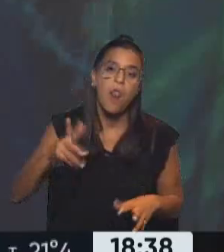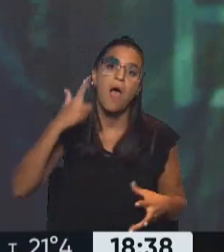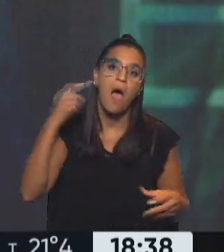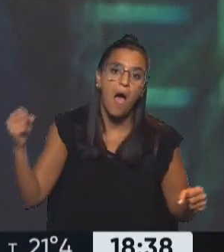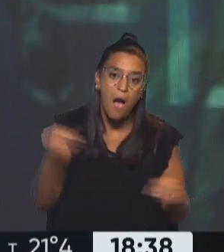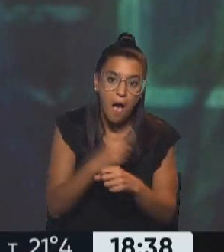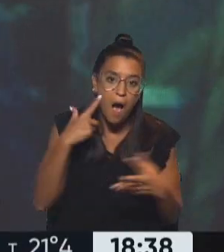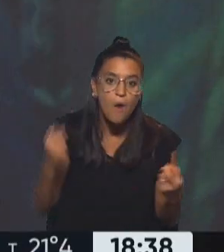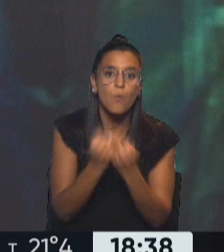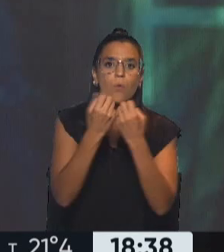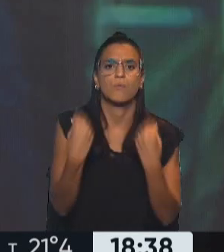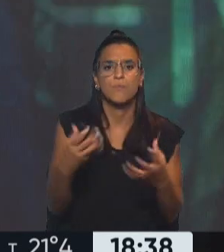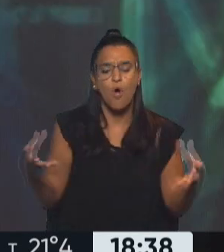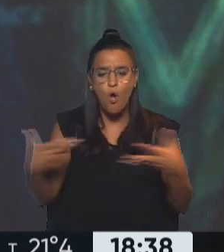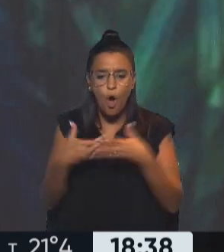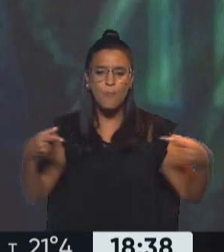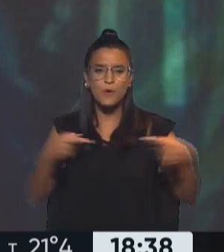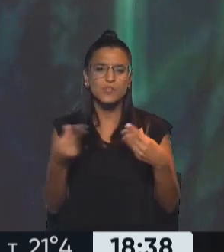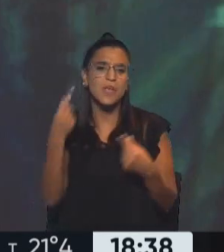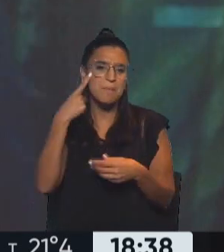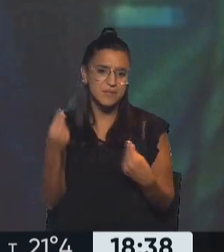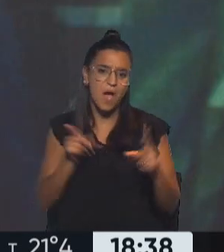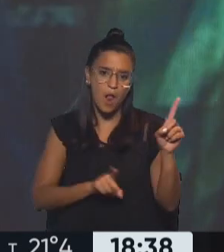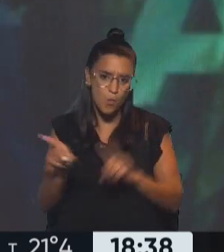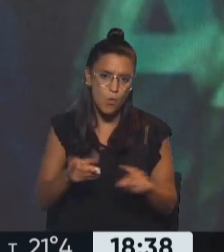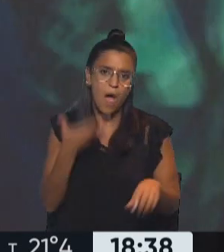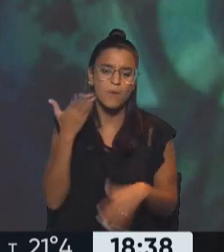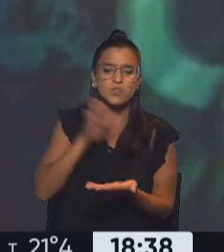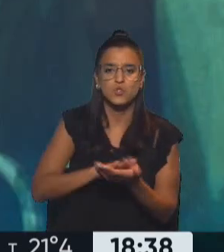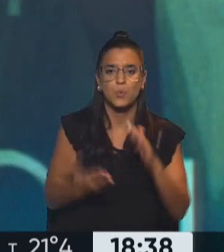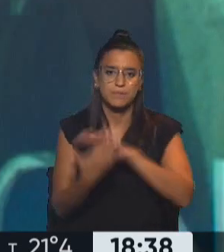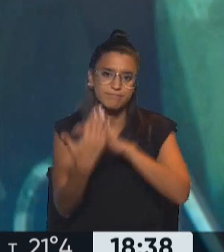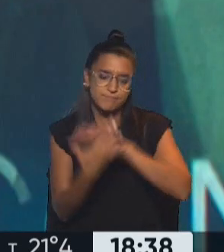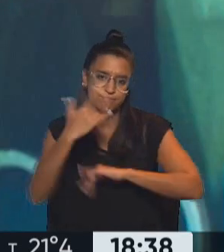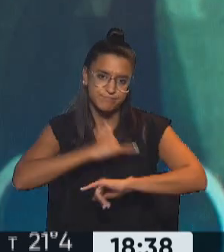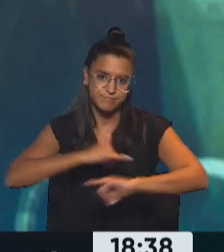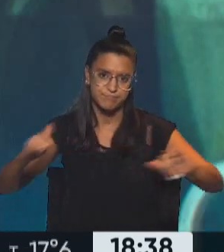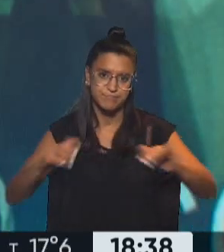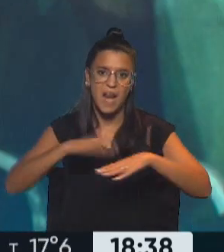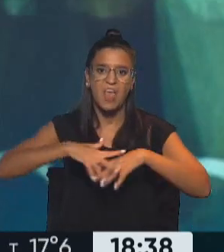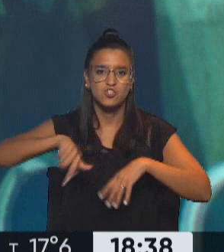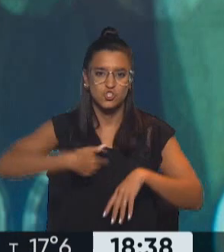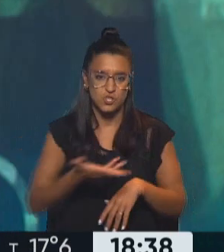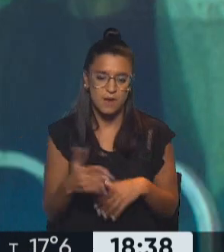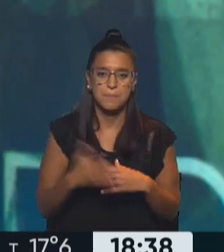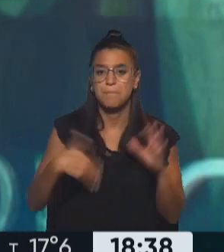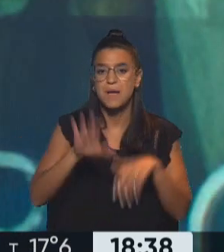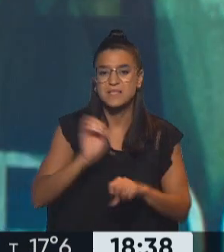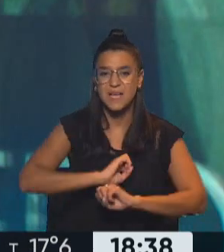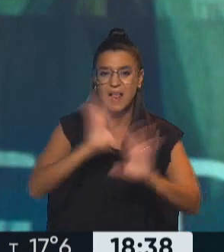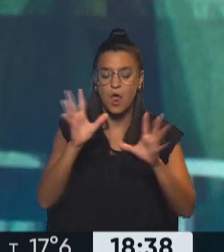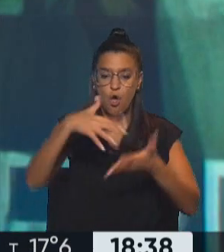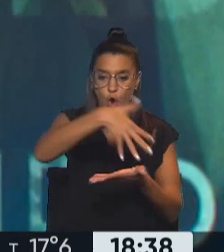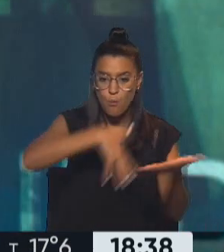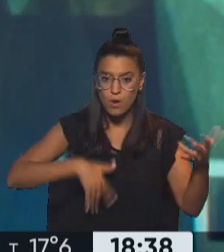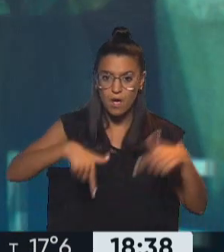acuerdo. ¿Cuál fue la postura que ha tomado la oposición, que algunos han hablado a través de las redes sociales? Mira, lo más claro que hubo fue el comunicado de Juntos por el